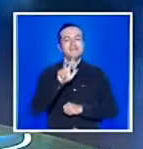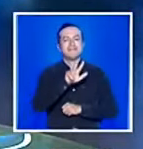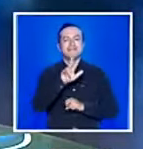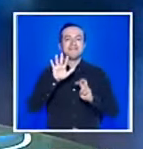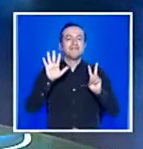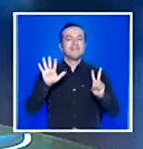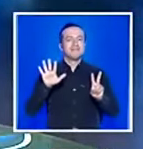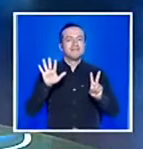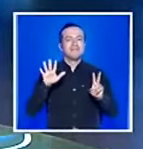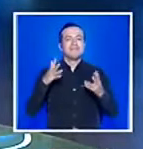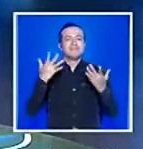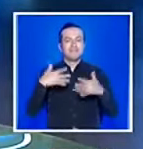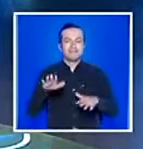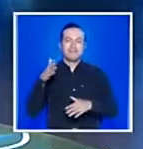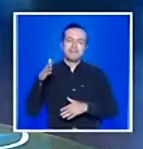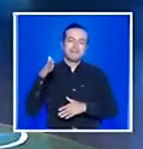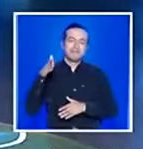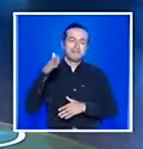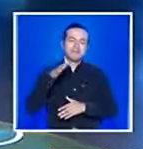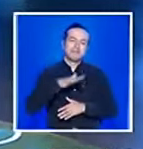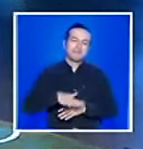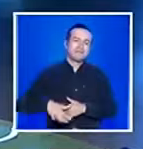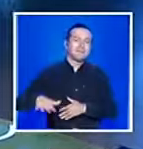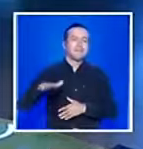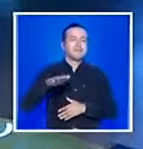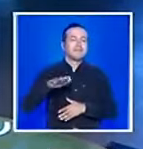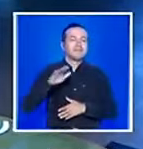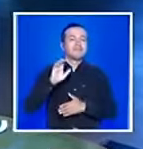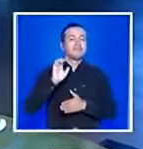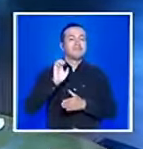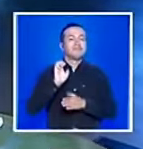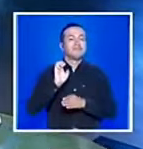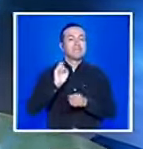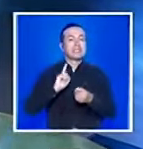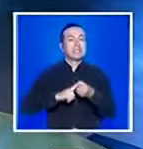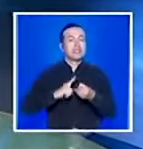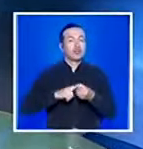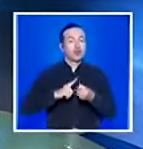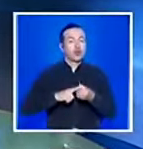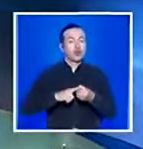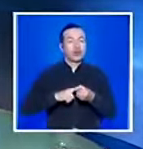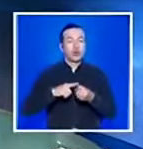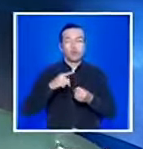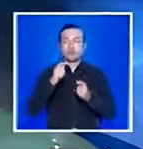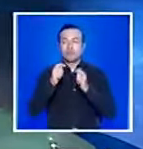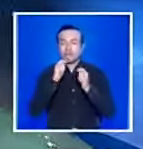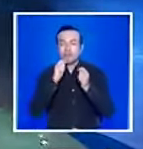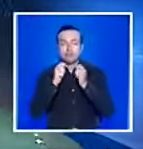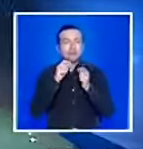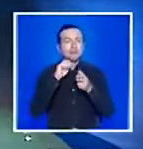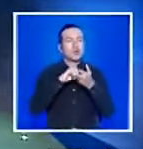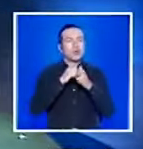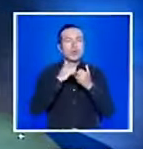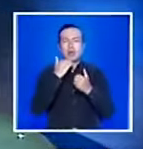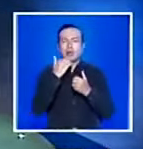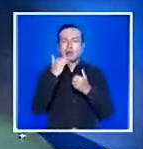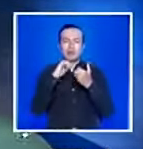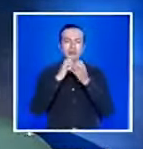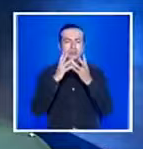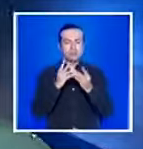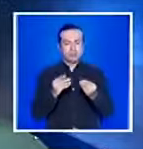7:37. Nuestros equipos siguen recorriendo distintos puntos de la ciudad precisamente para escuchar sus problemas y encontrar una